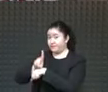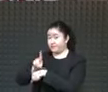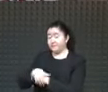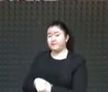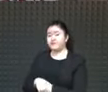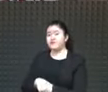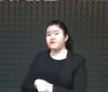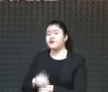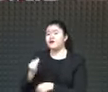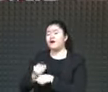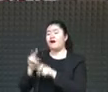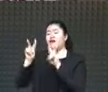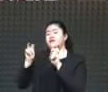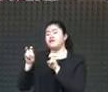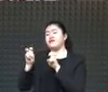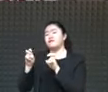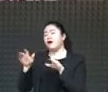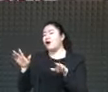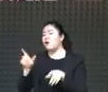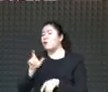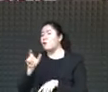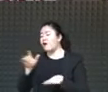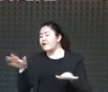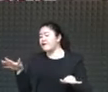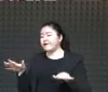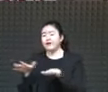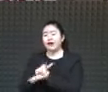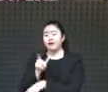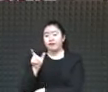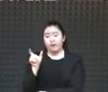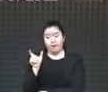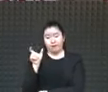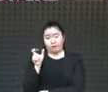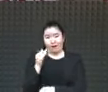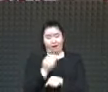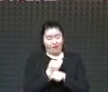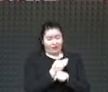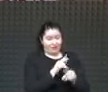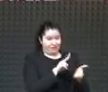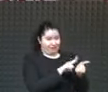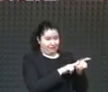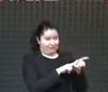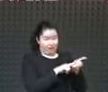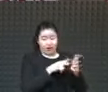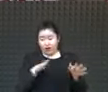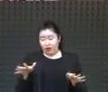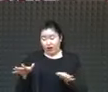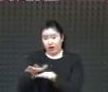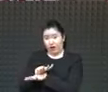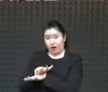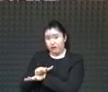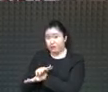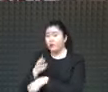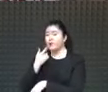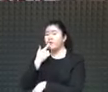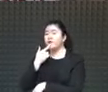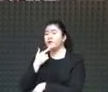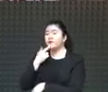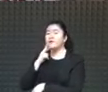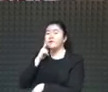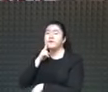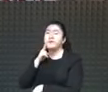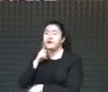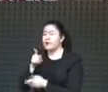a empezar ya el cambio de la tarjeta actual verde a la nueva color guinda? ¿Y si esto no podría